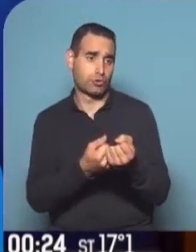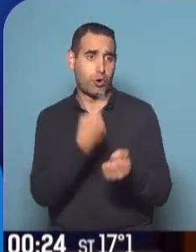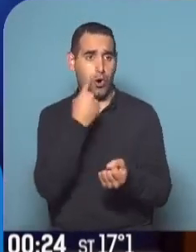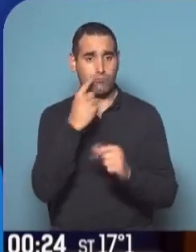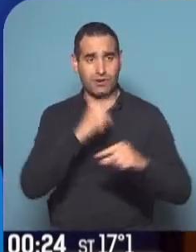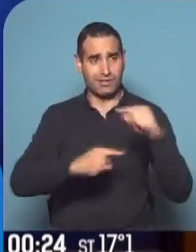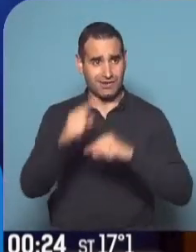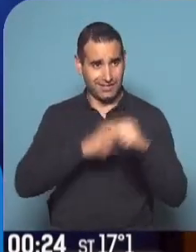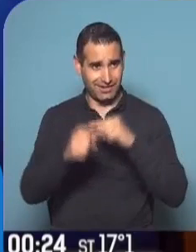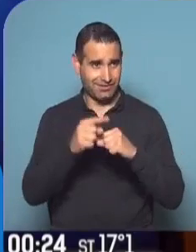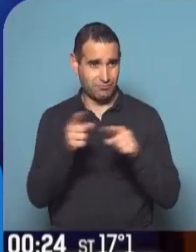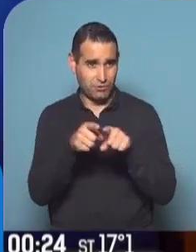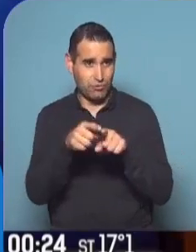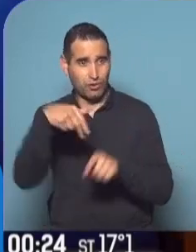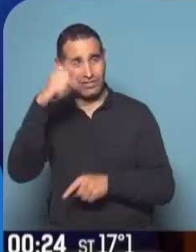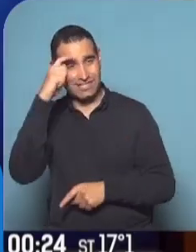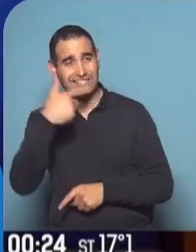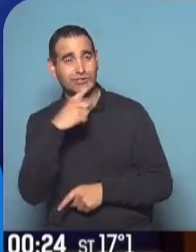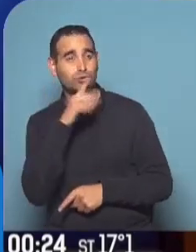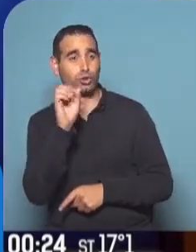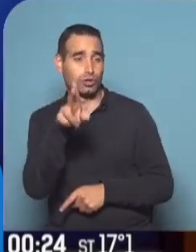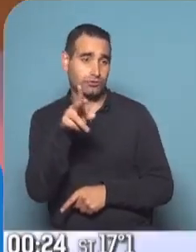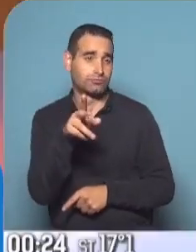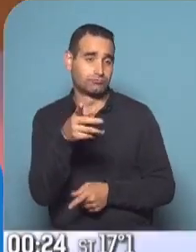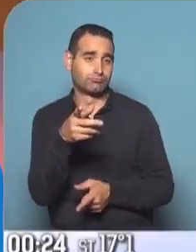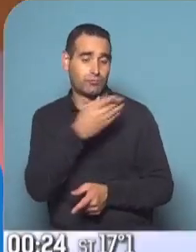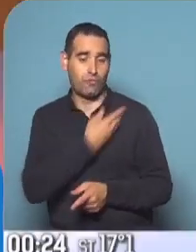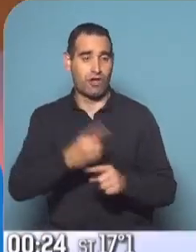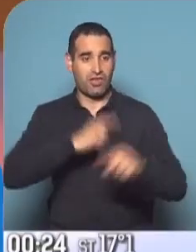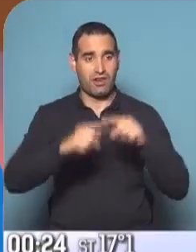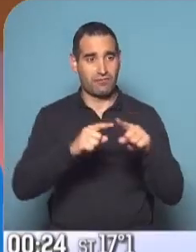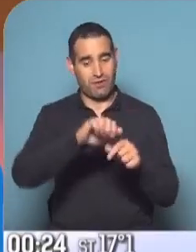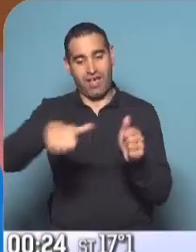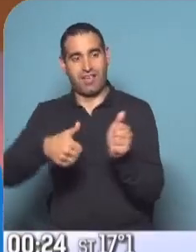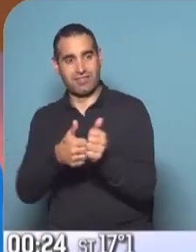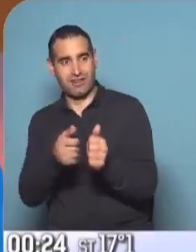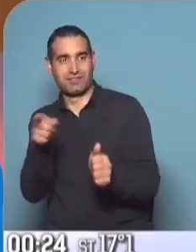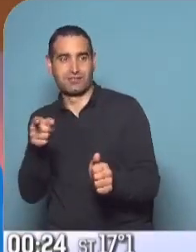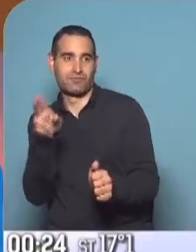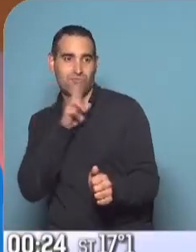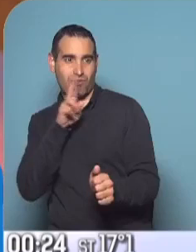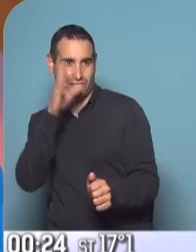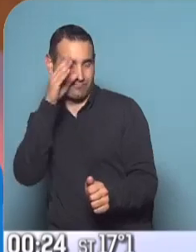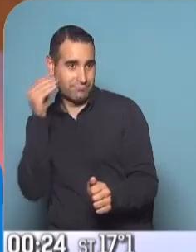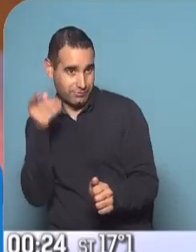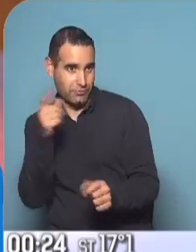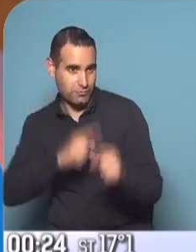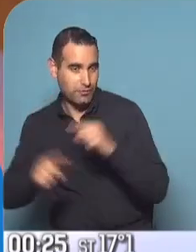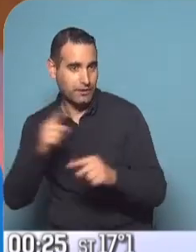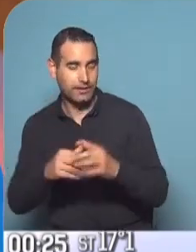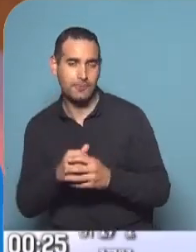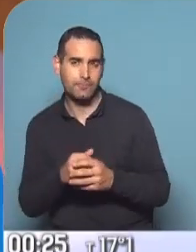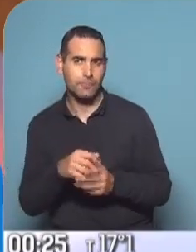me parece que en ese sentido no había cambiado demasiado nada claro y crees que vamos a una profundización de